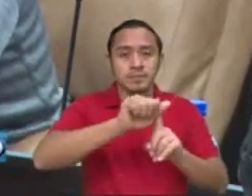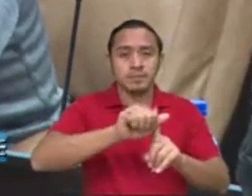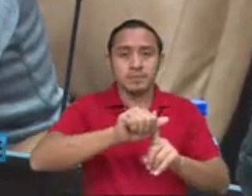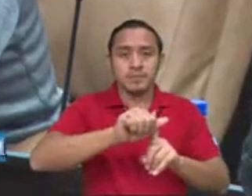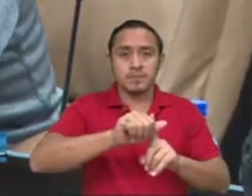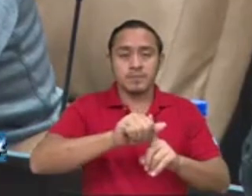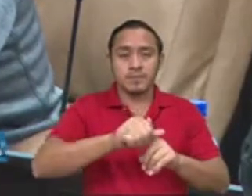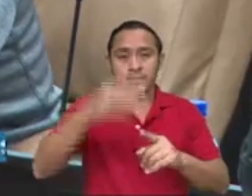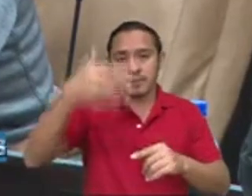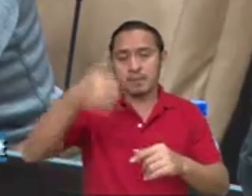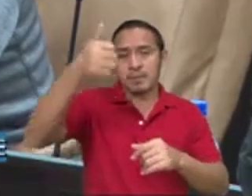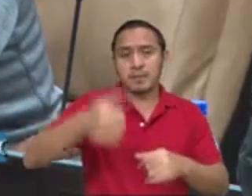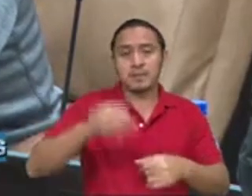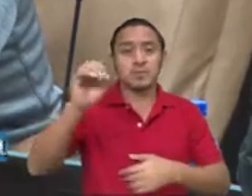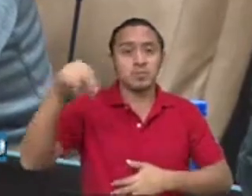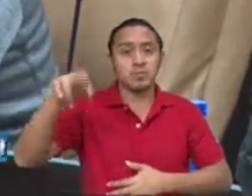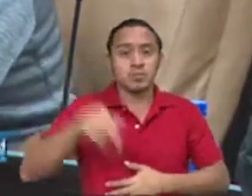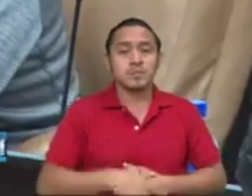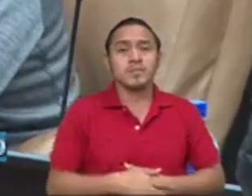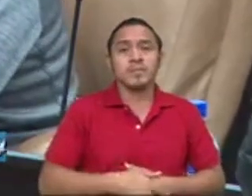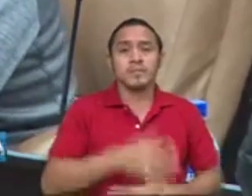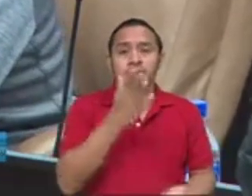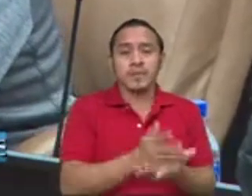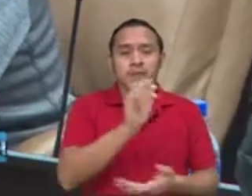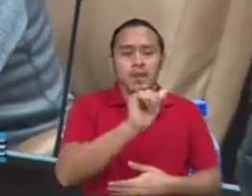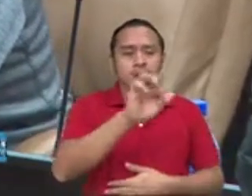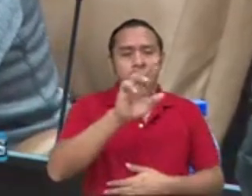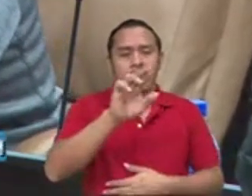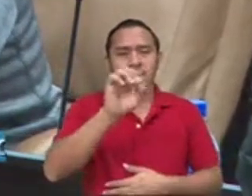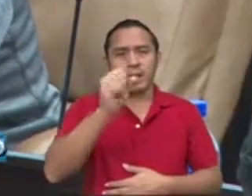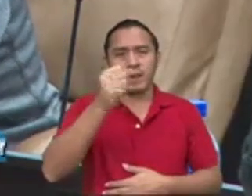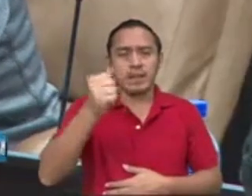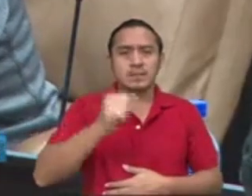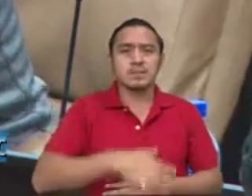Naciones Unidas, a través de la resolución ARES, en este caso